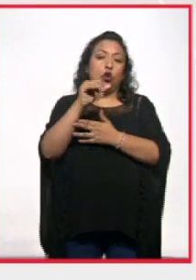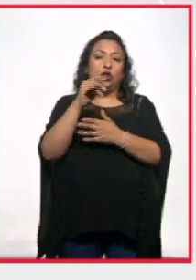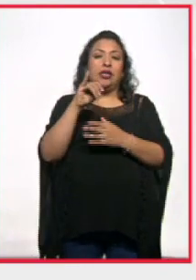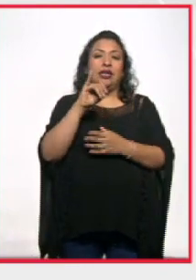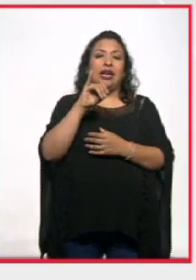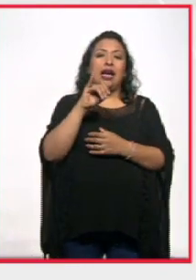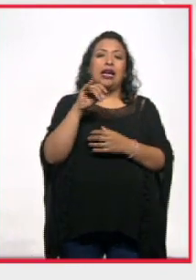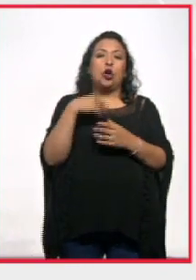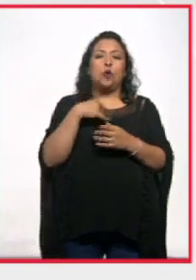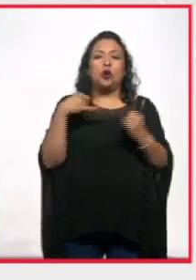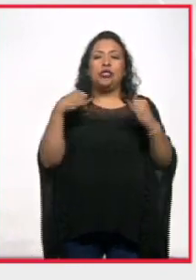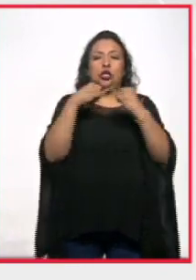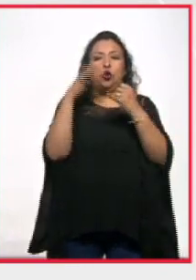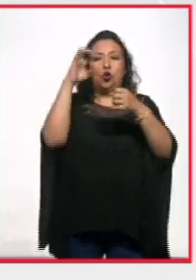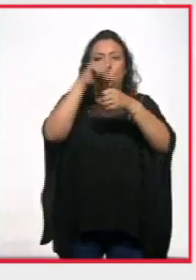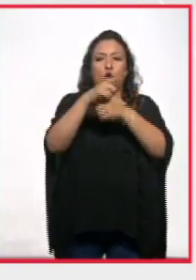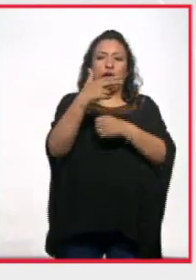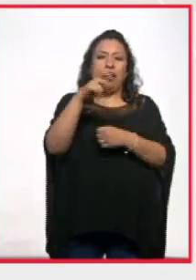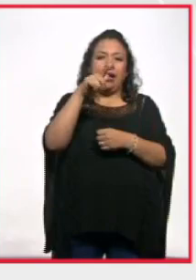Helénico.